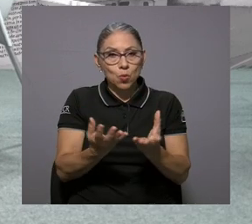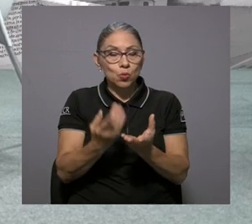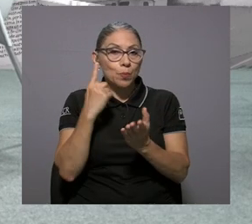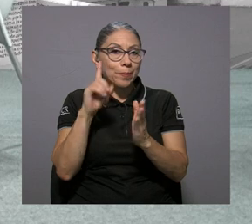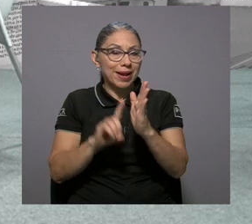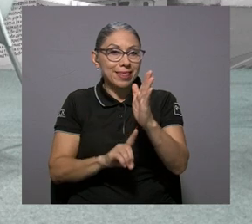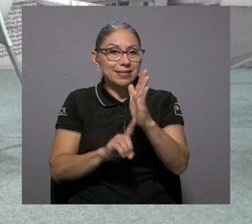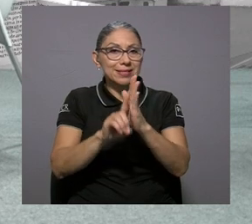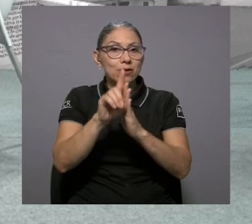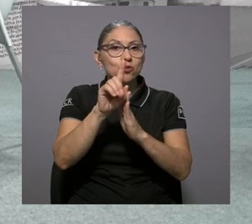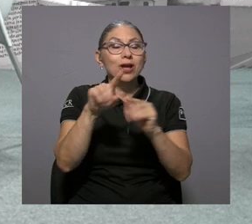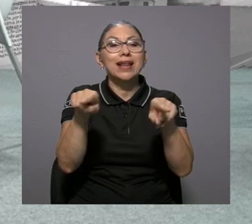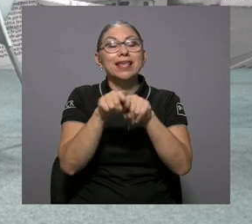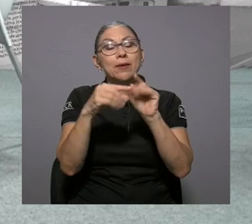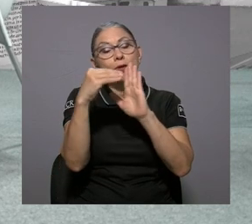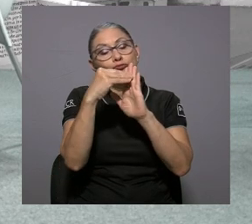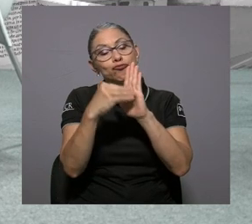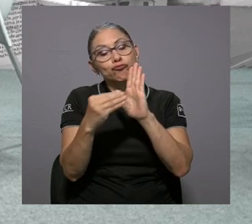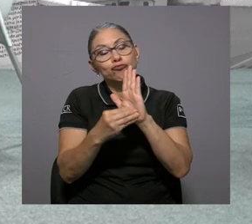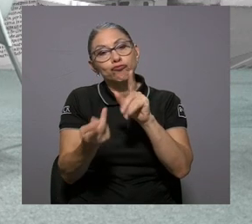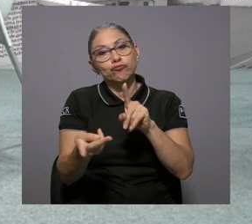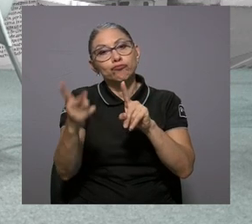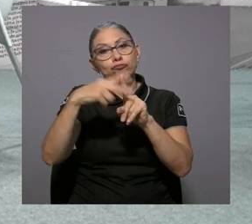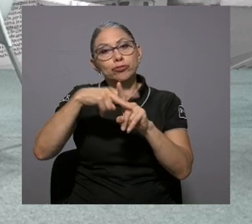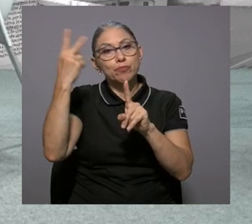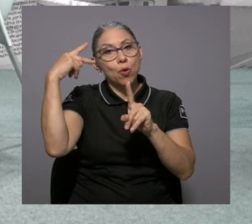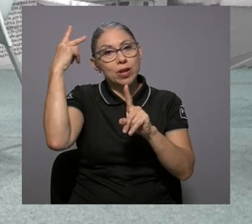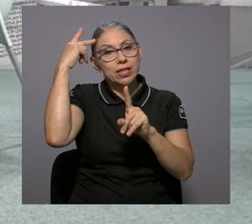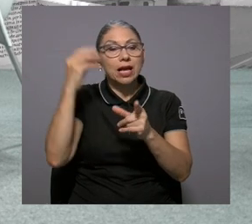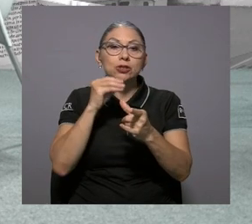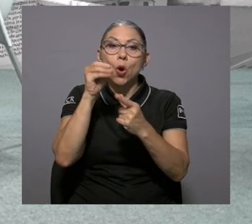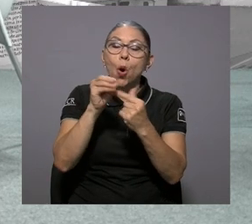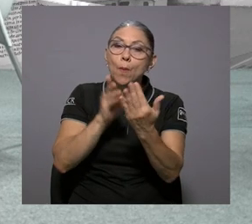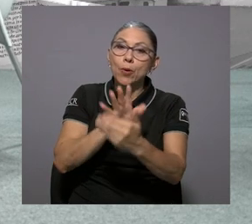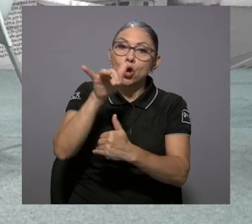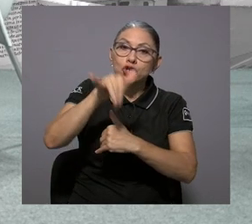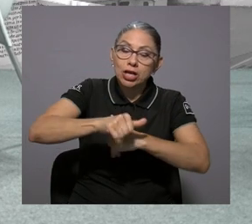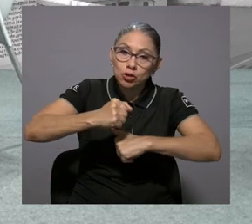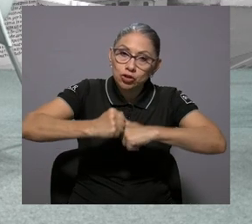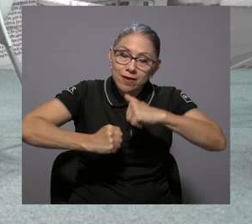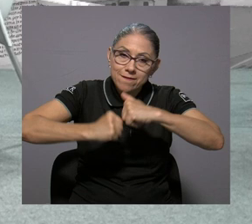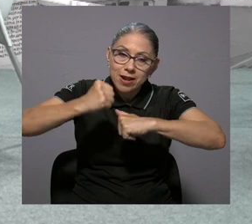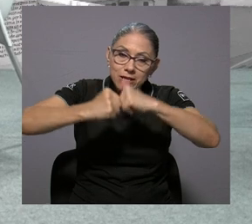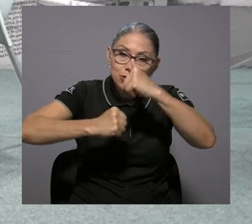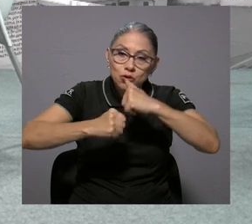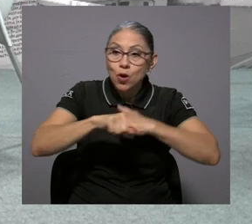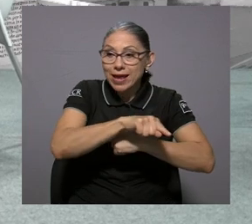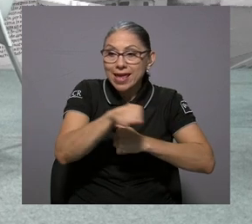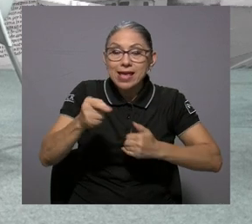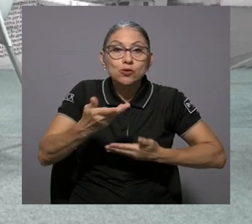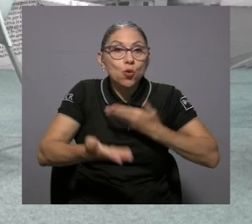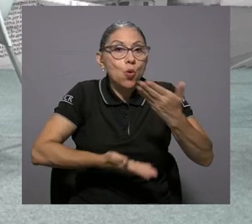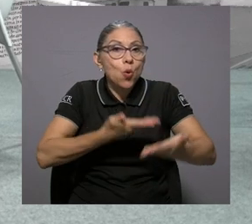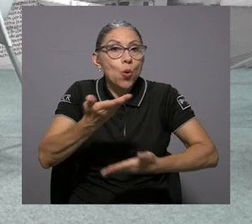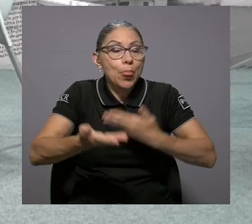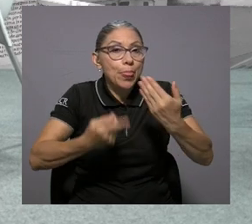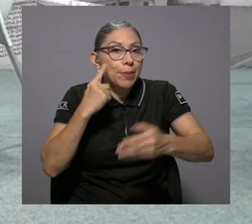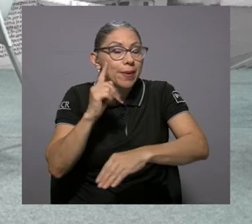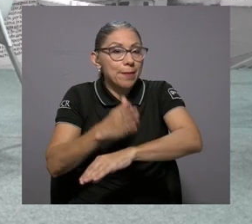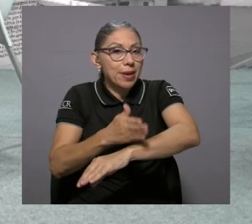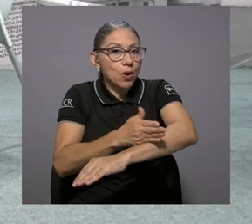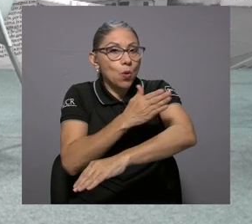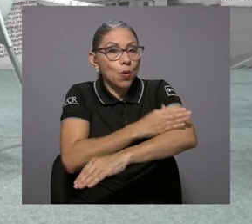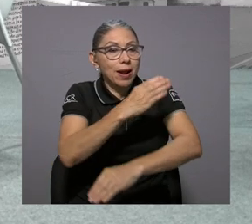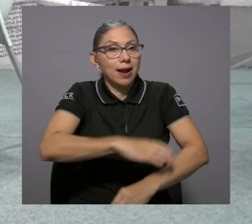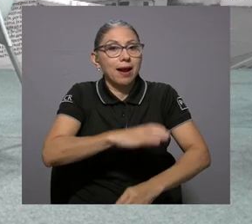de políticas o de proyectos de infraestructura que contribuyen a mejorar la calidad de vida de